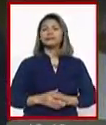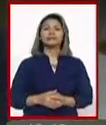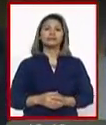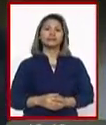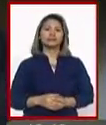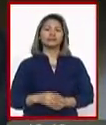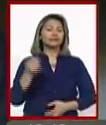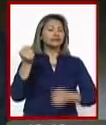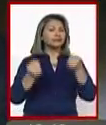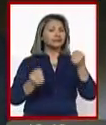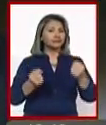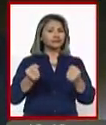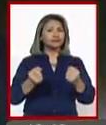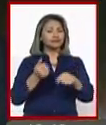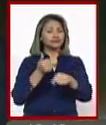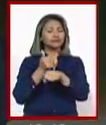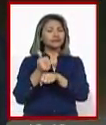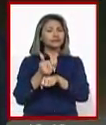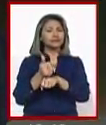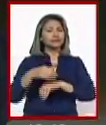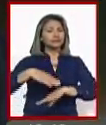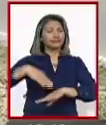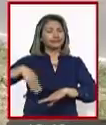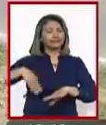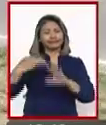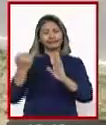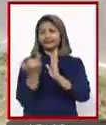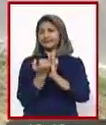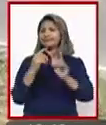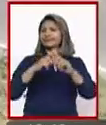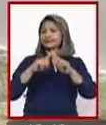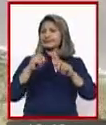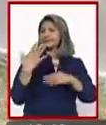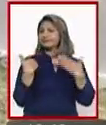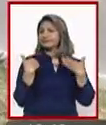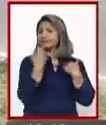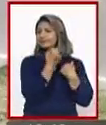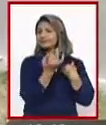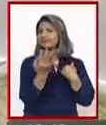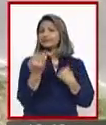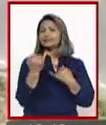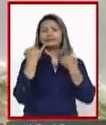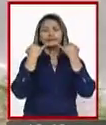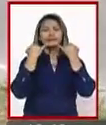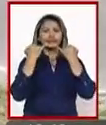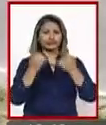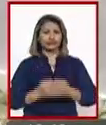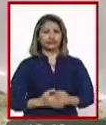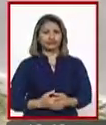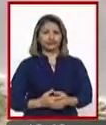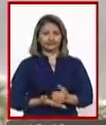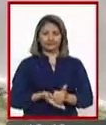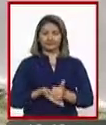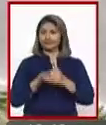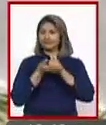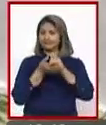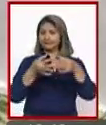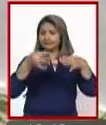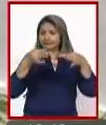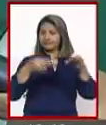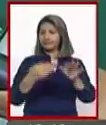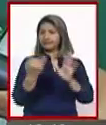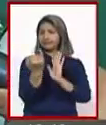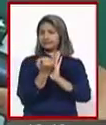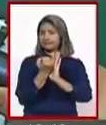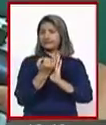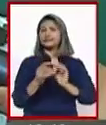vehículo protagonista aún no, pero tenemos algunos indicios que nos van a ayudar a establecer la identidad del